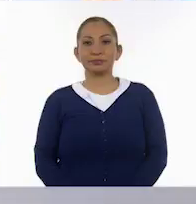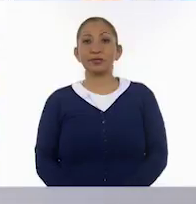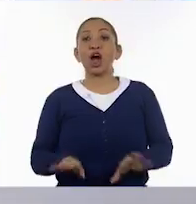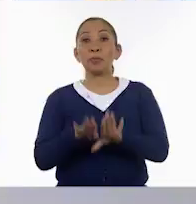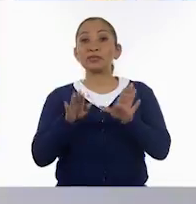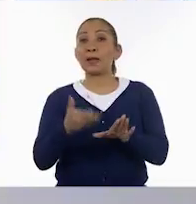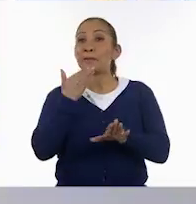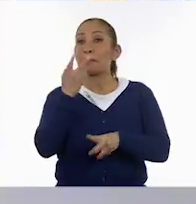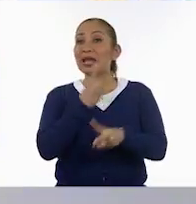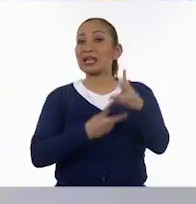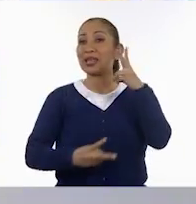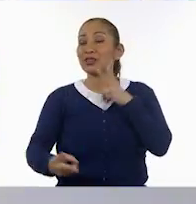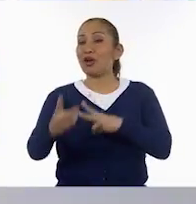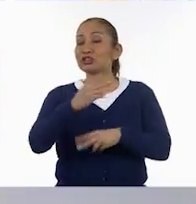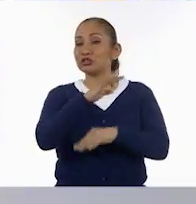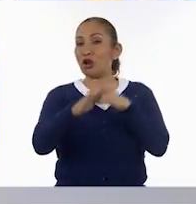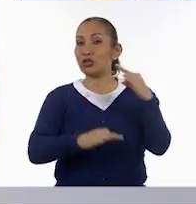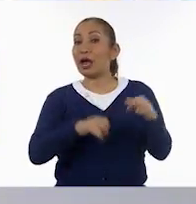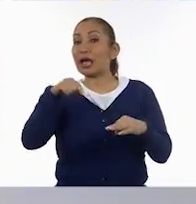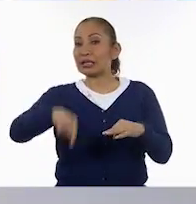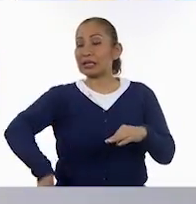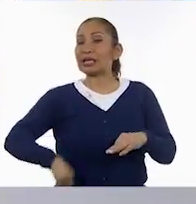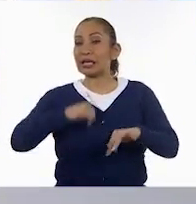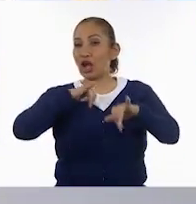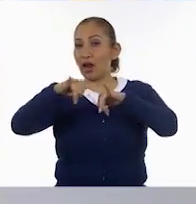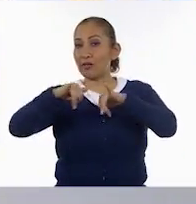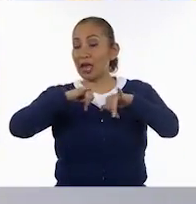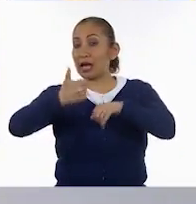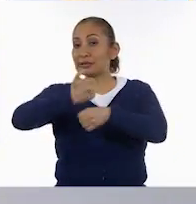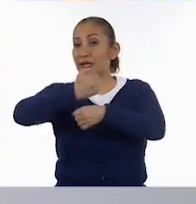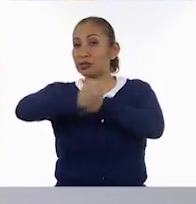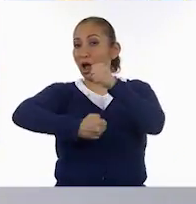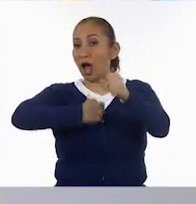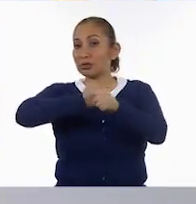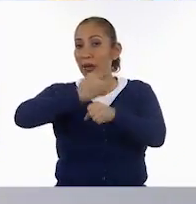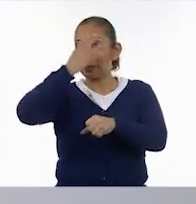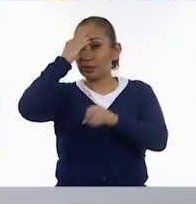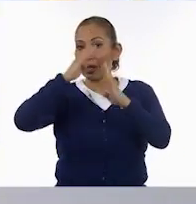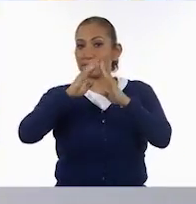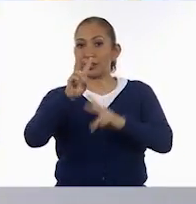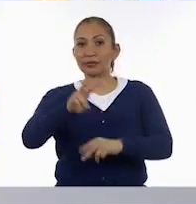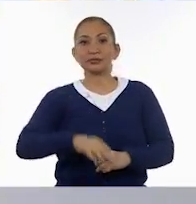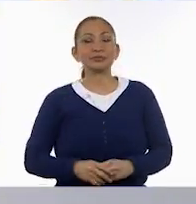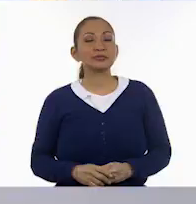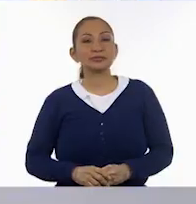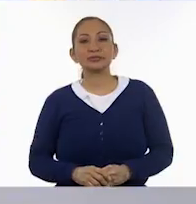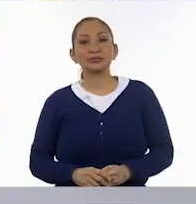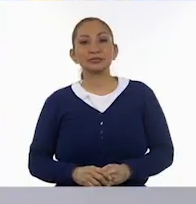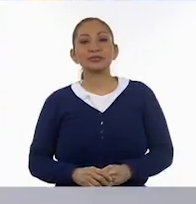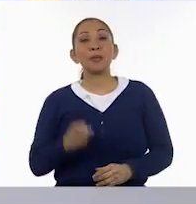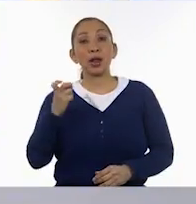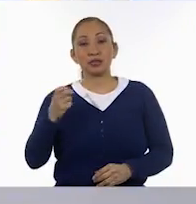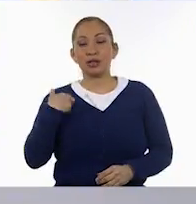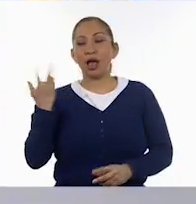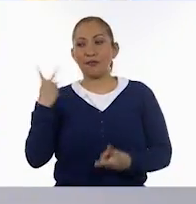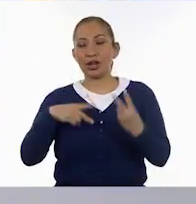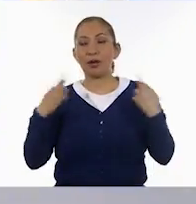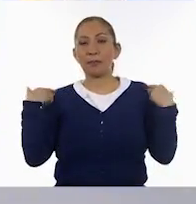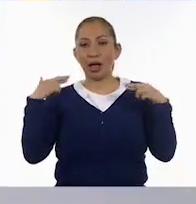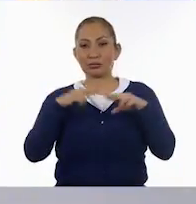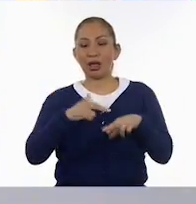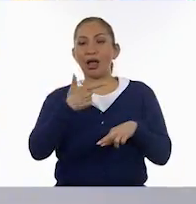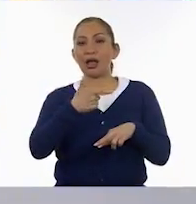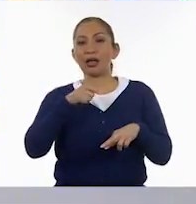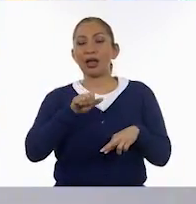¿cómo están? Bienvenidas y bienvenidos a su sesión de Geografía para sexto grado en Aprende en Casa 2. Y para eso ya me acompaña aquí la